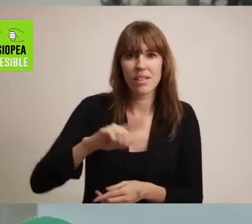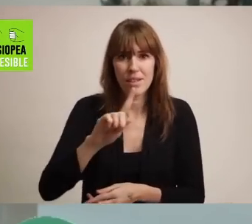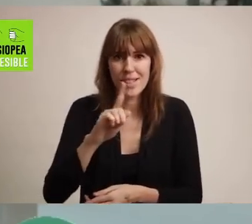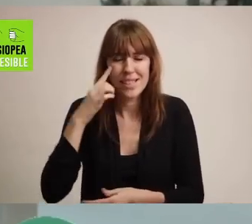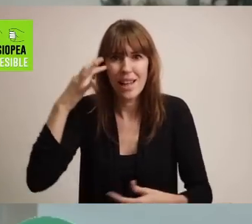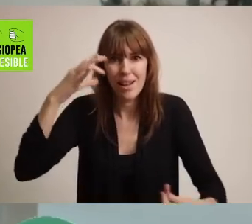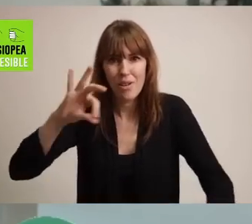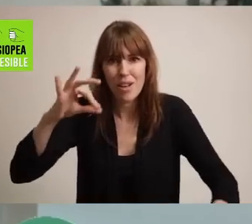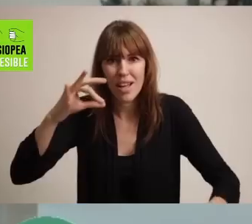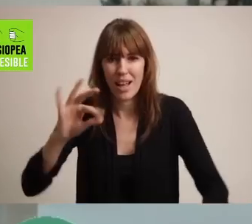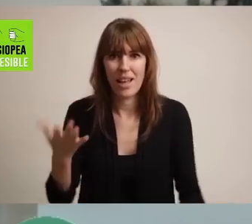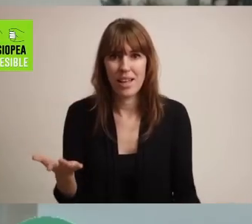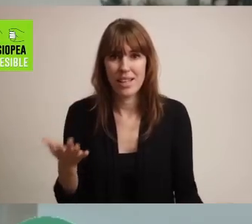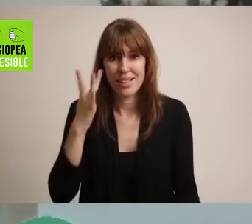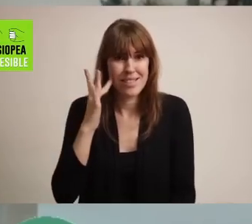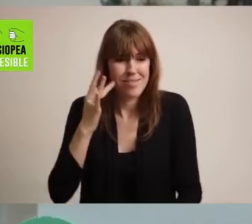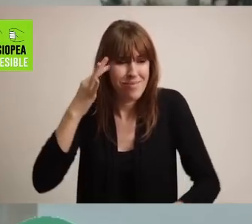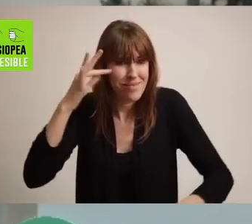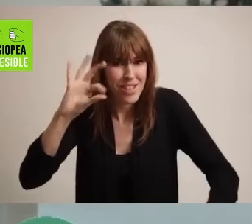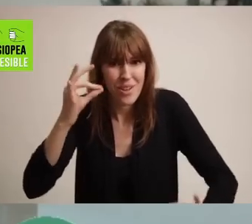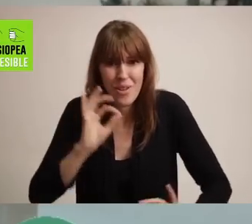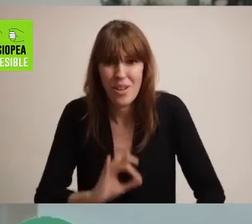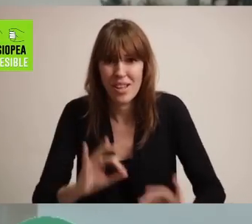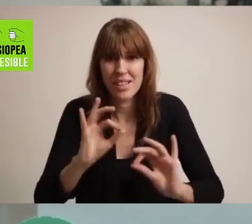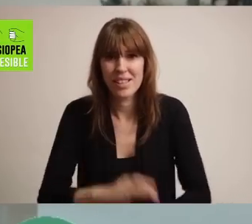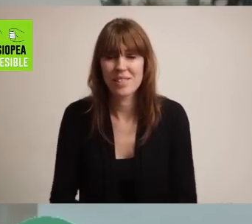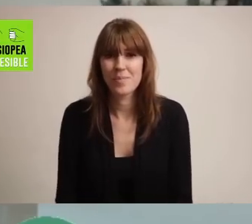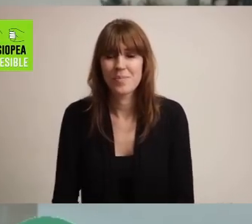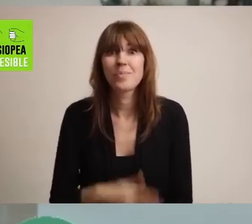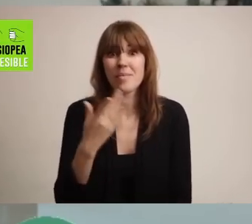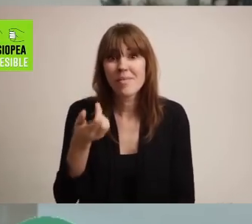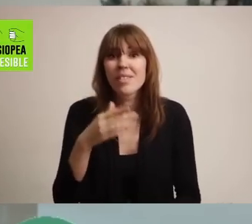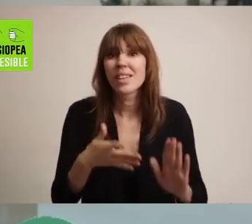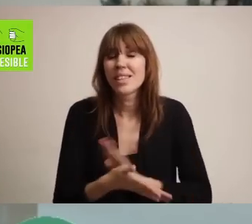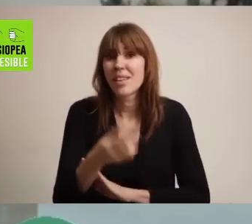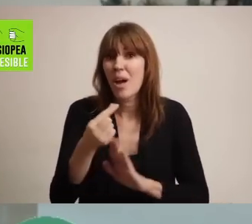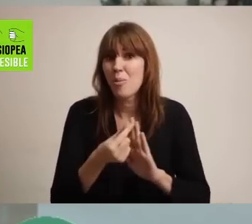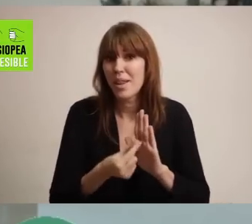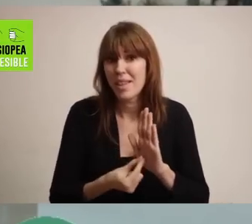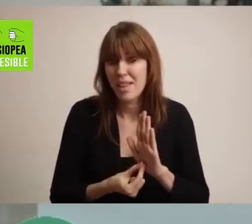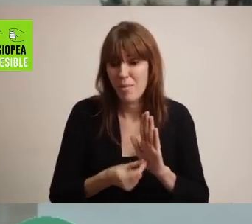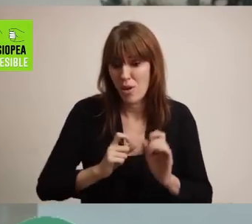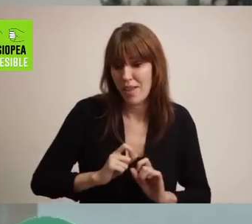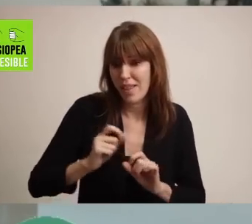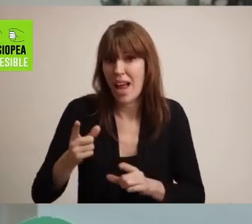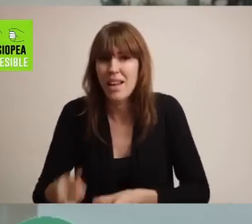lógica. Es que es pura lógica. Por lo que digo, es un principio de dar y